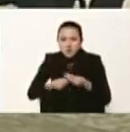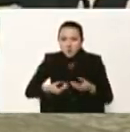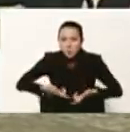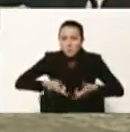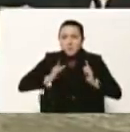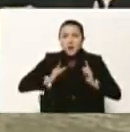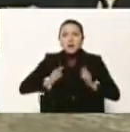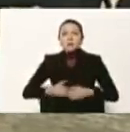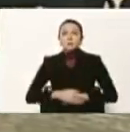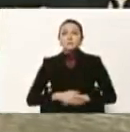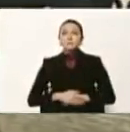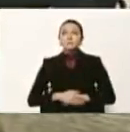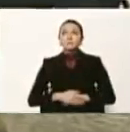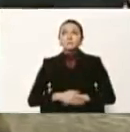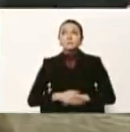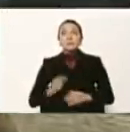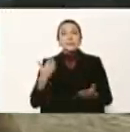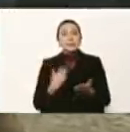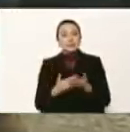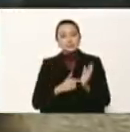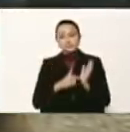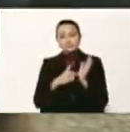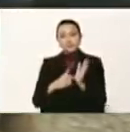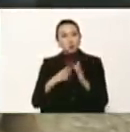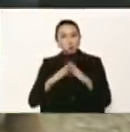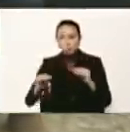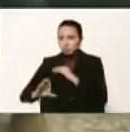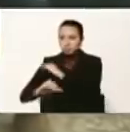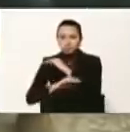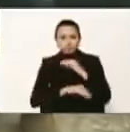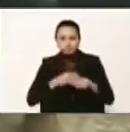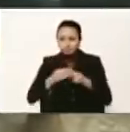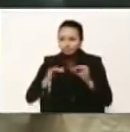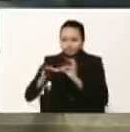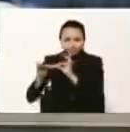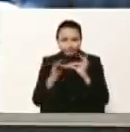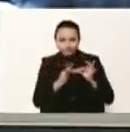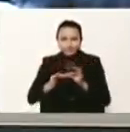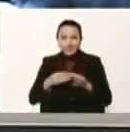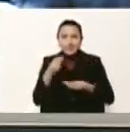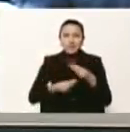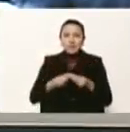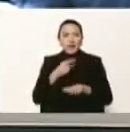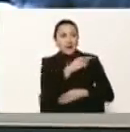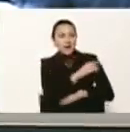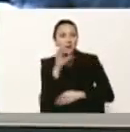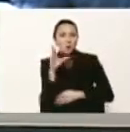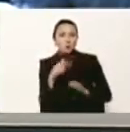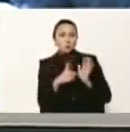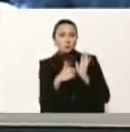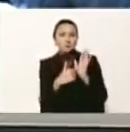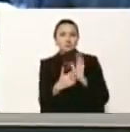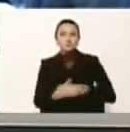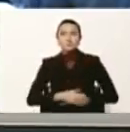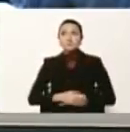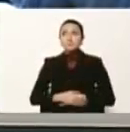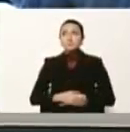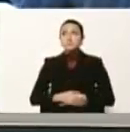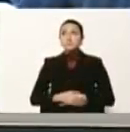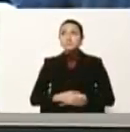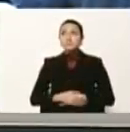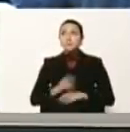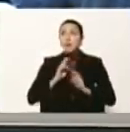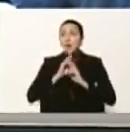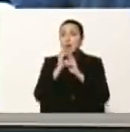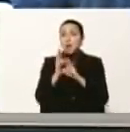el traste con estas pretensiones articuladas desde Colombia. Quizá responda